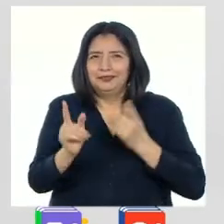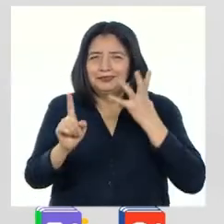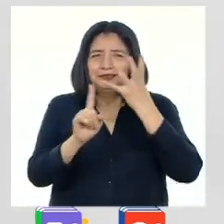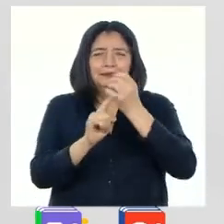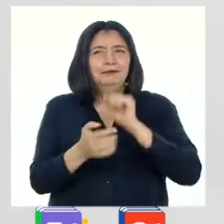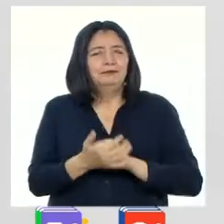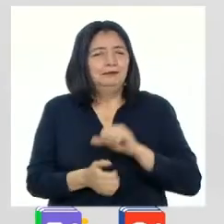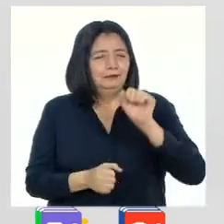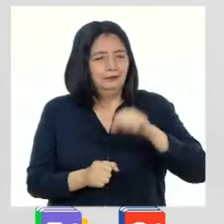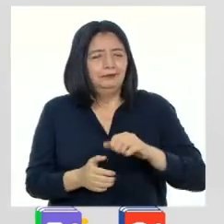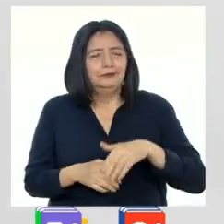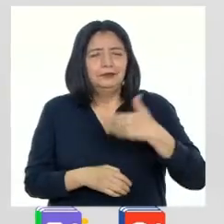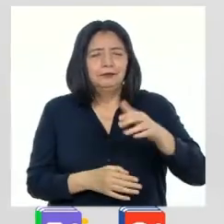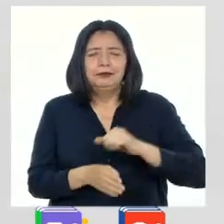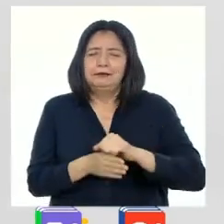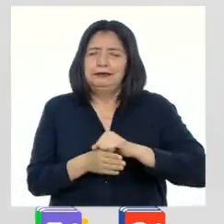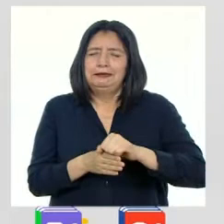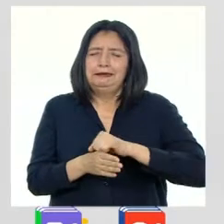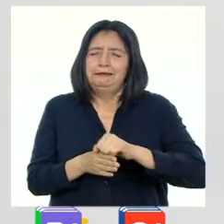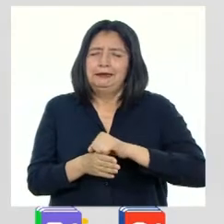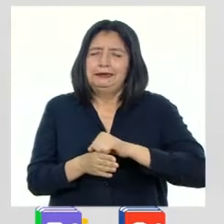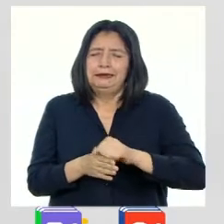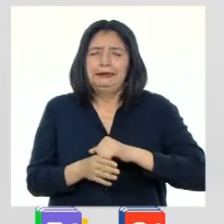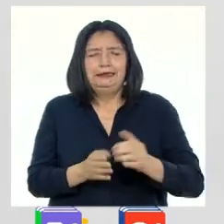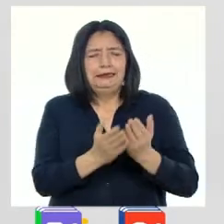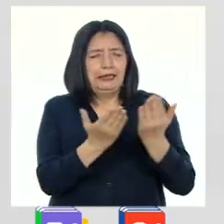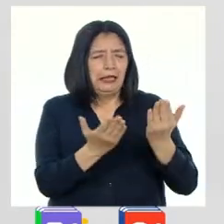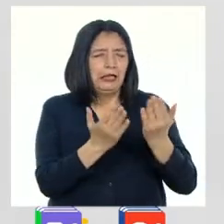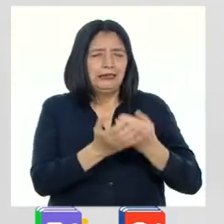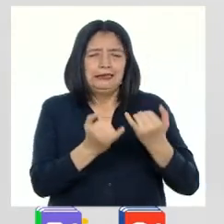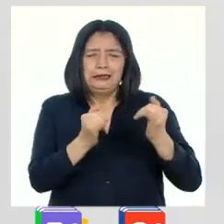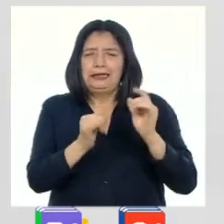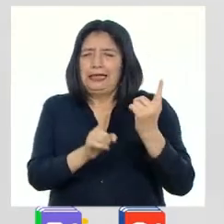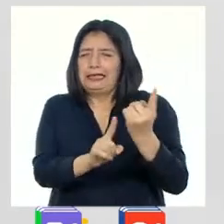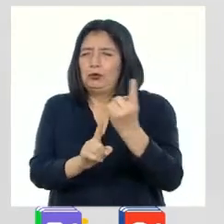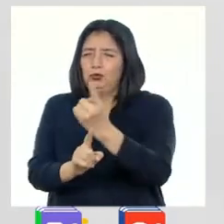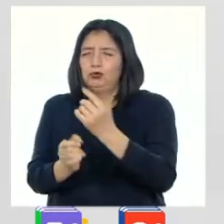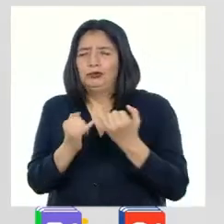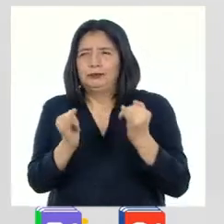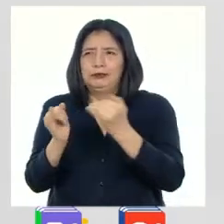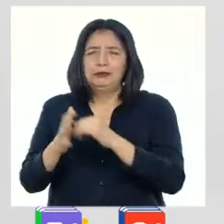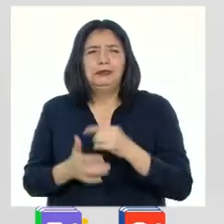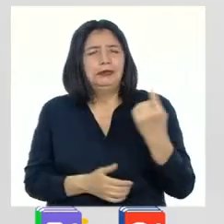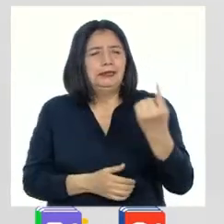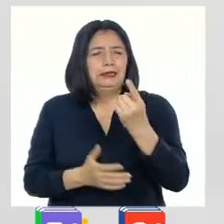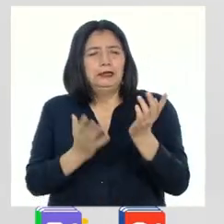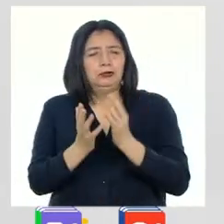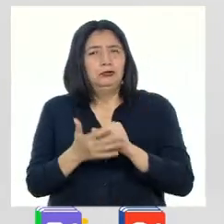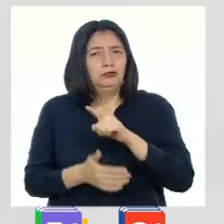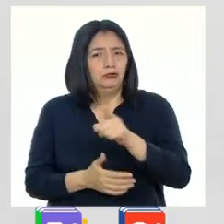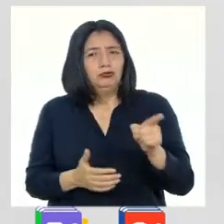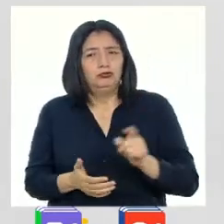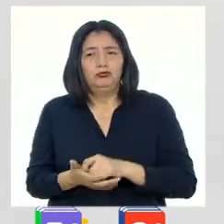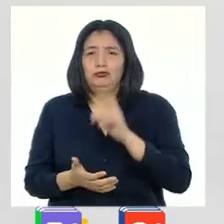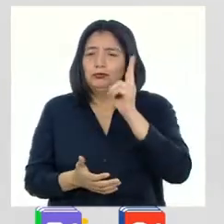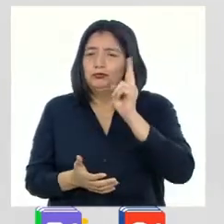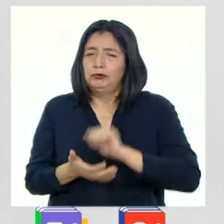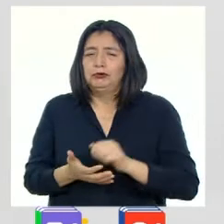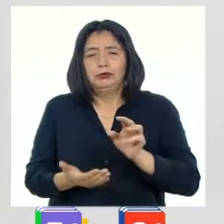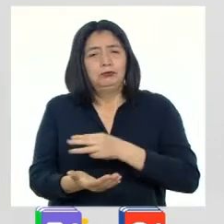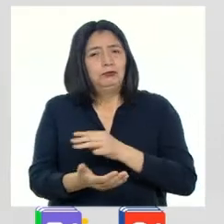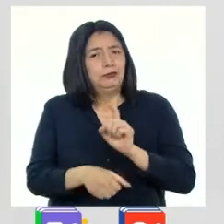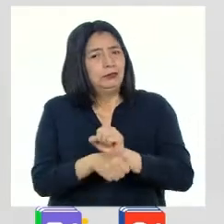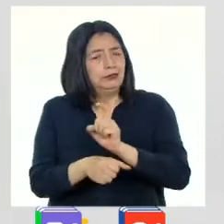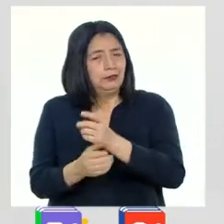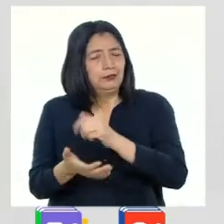objetivo, luego de ensayar la partitura de manera independiente, cada estudiante, con la ayuda de sus profesores de